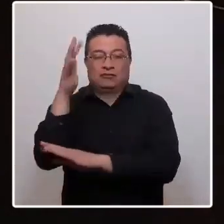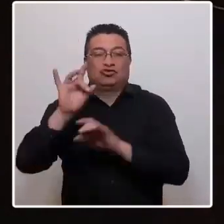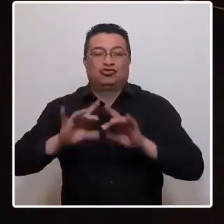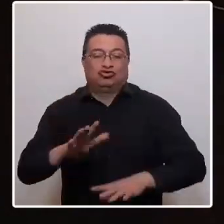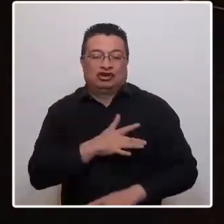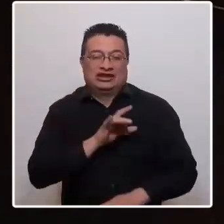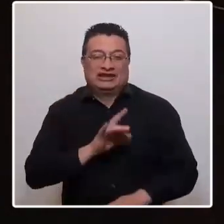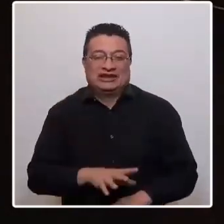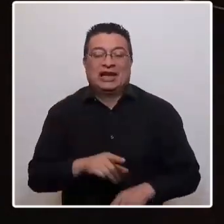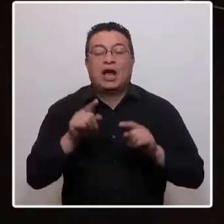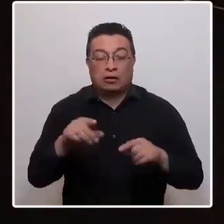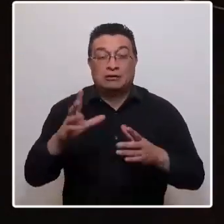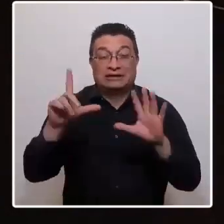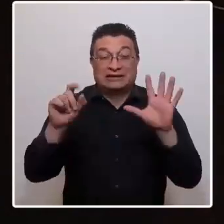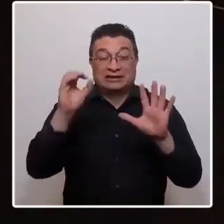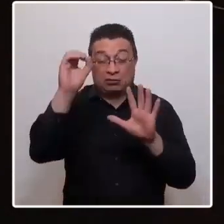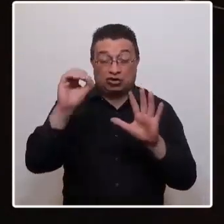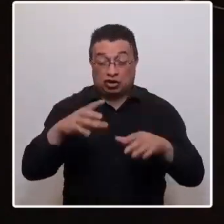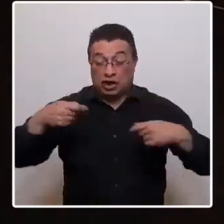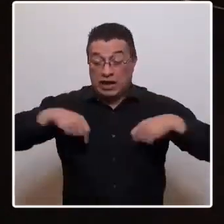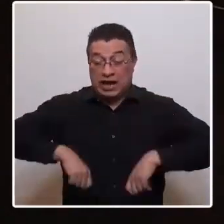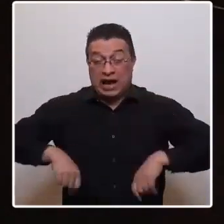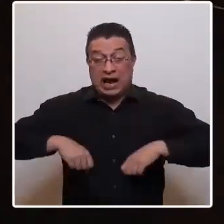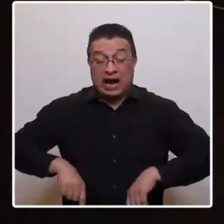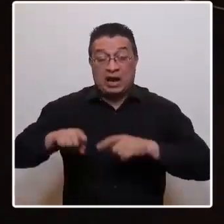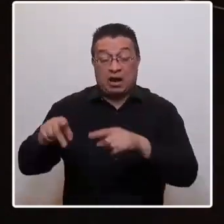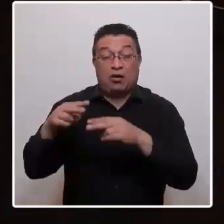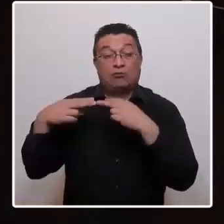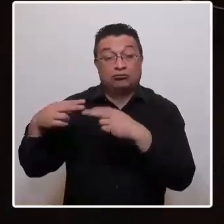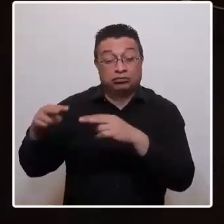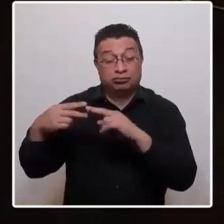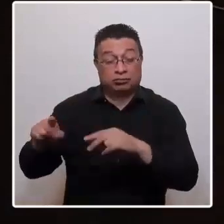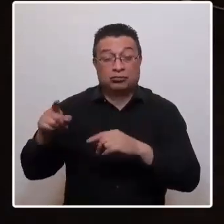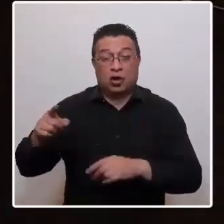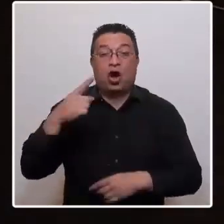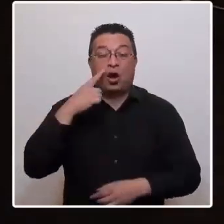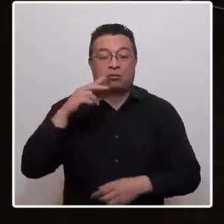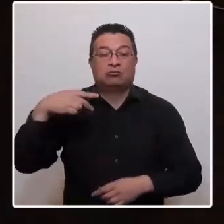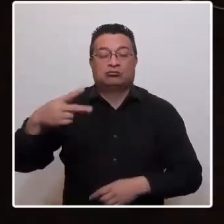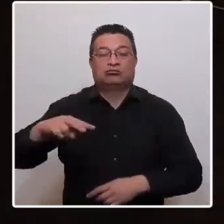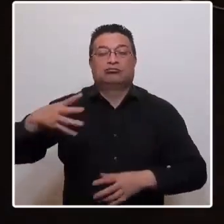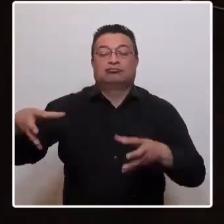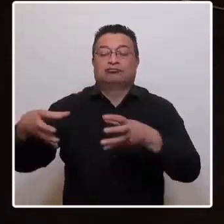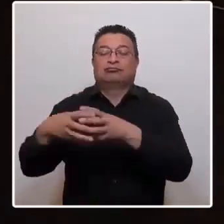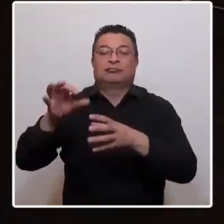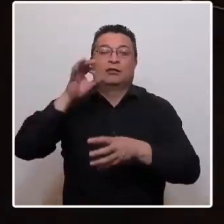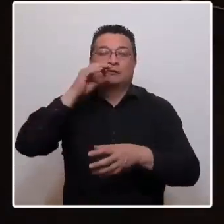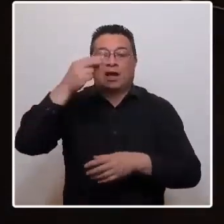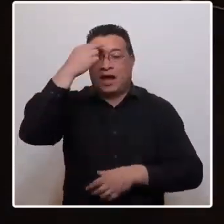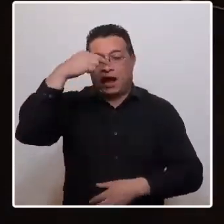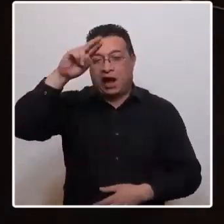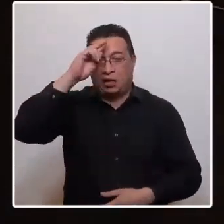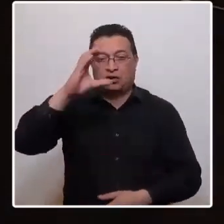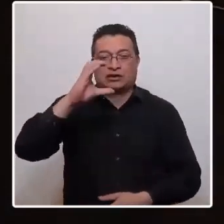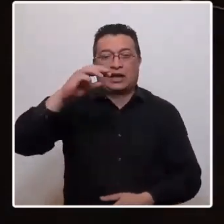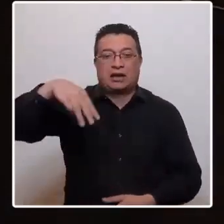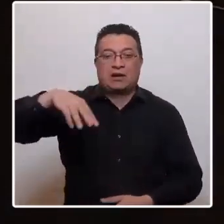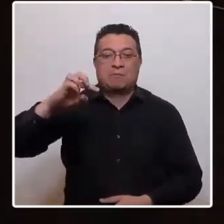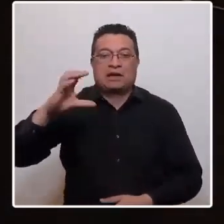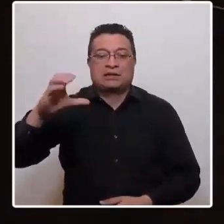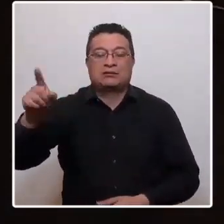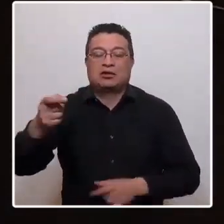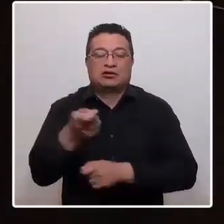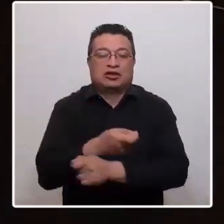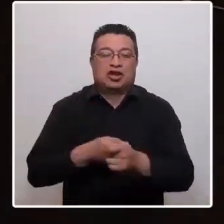las ganancias de las exportaciones del sector forestal son percibidas por los conglomerados Araucos MPC, que son los grupos